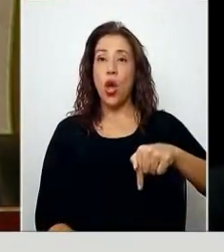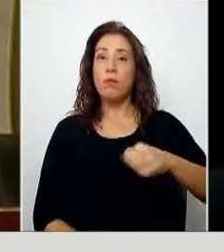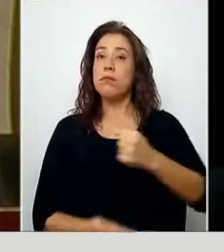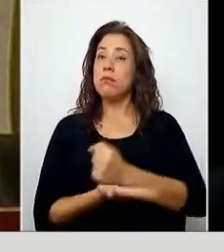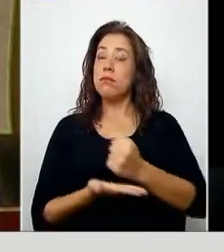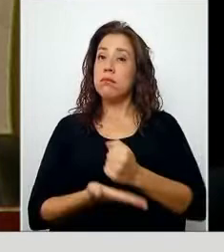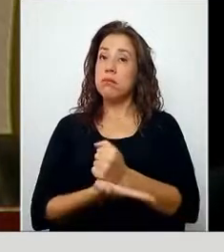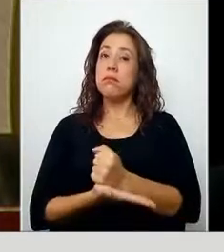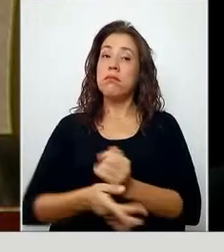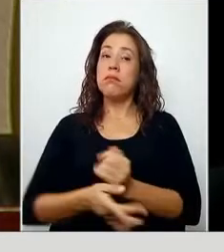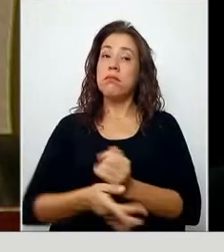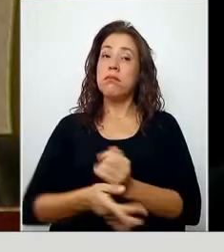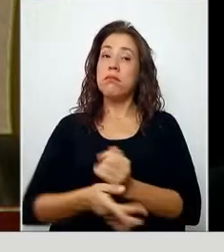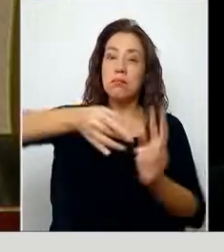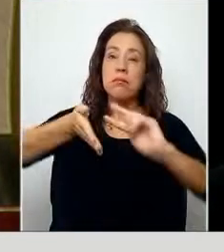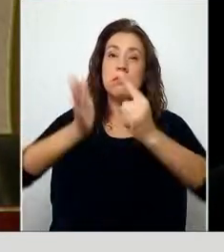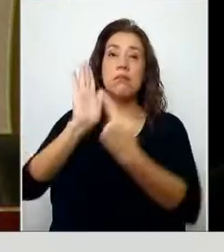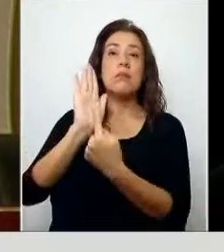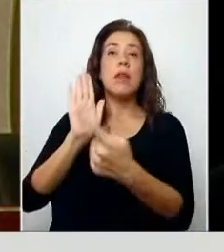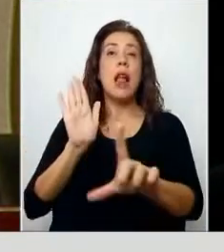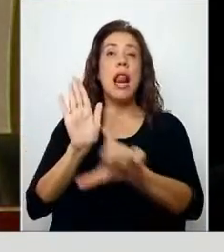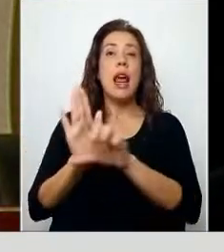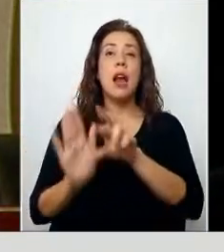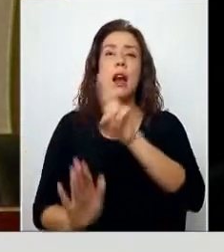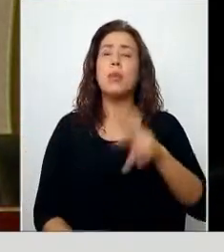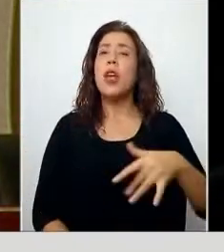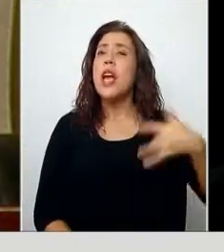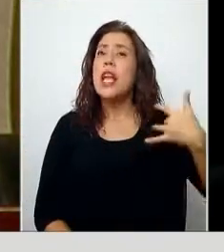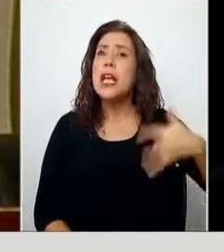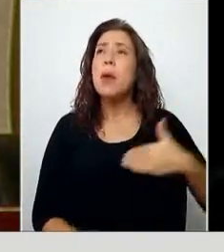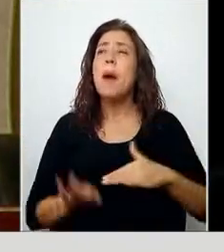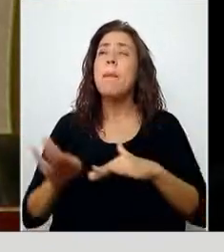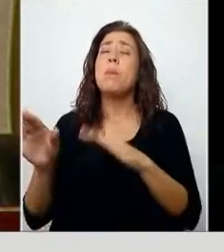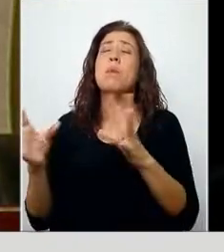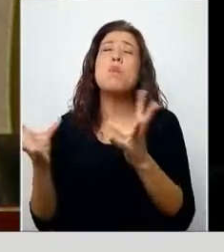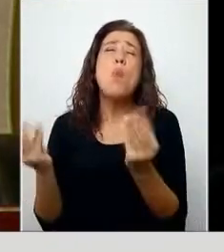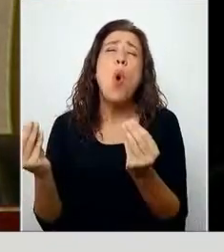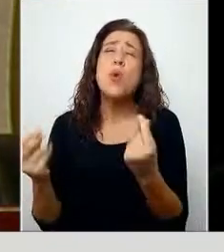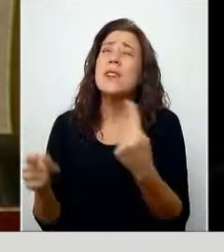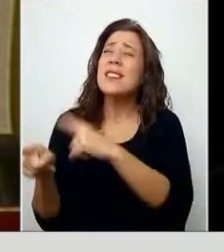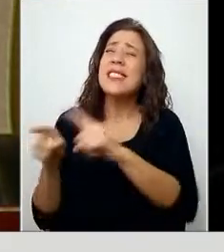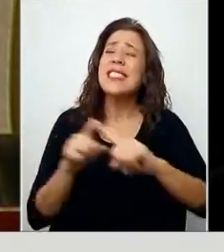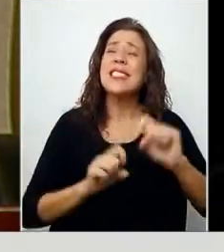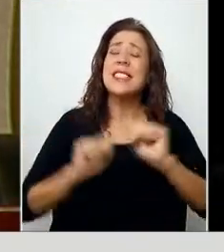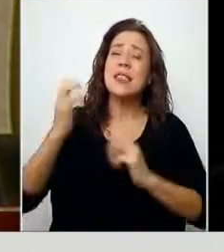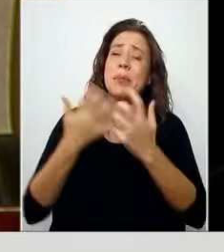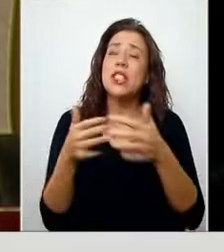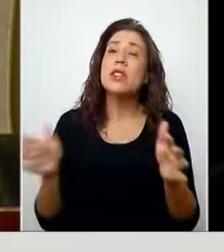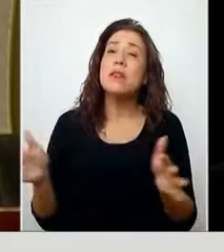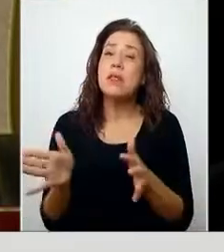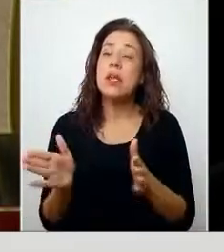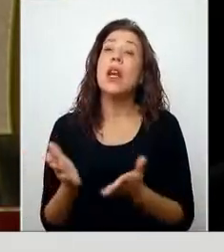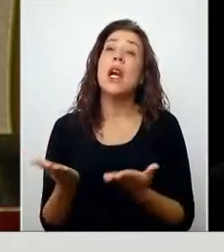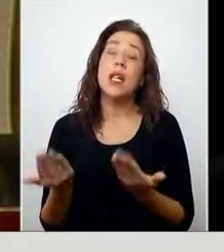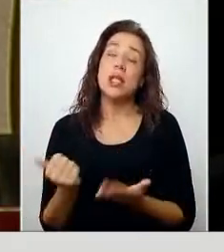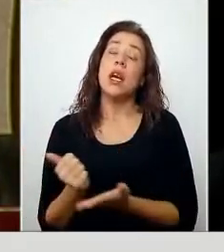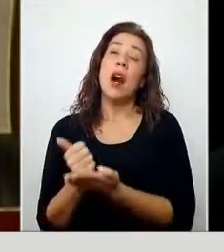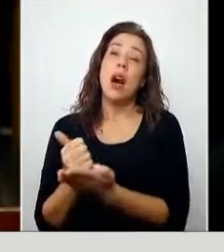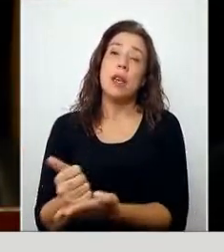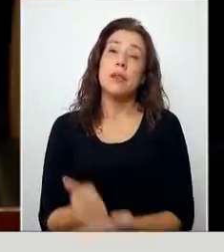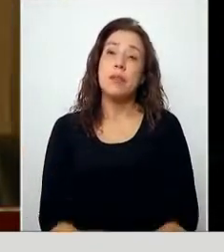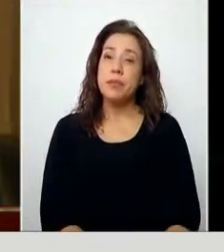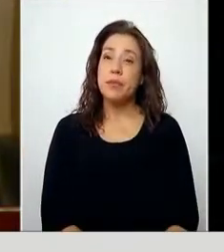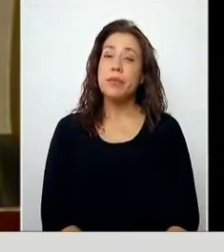sumamente importante Para apoyar a los cientos de pymes que necesitan justamente este apoyo en especial la de la región de los lagos